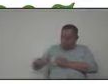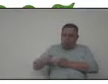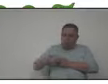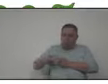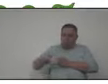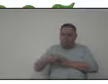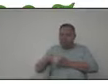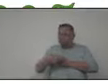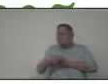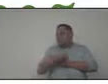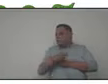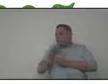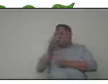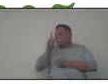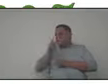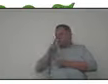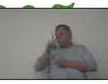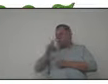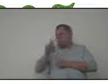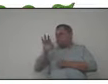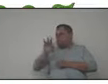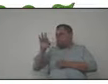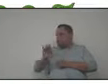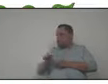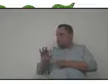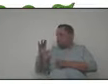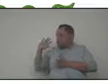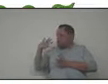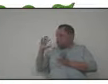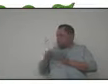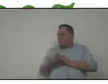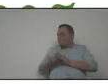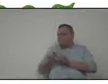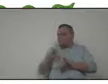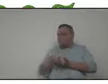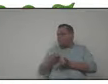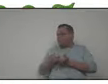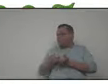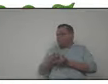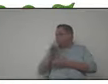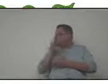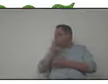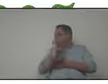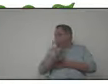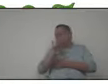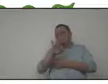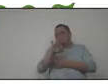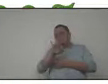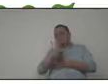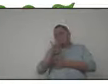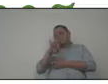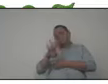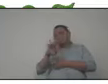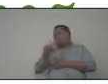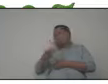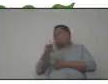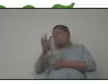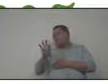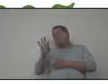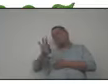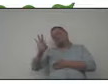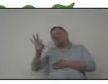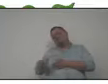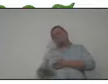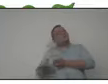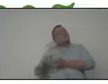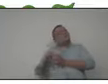el 86% del año pasado lo cumplimos. Hoy estamos en el 83%, pero es un indicador que